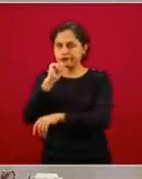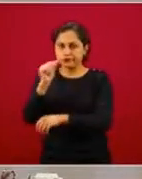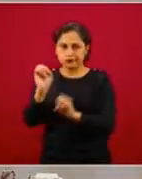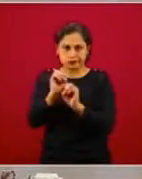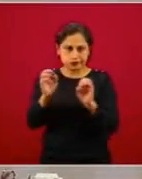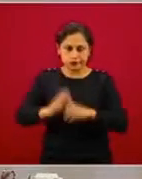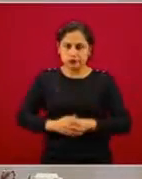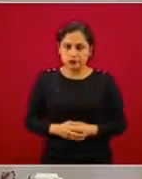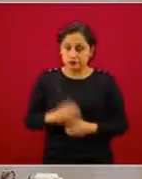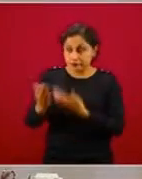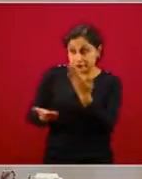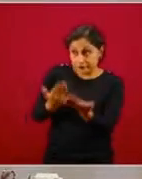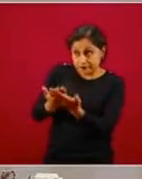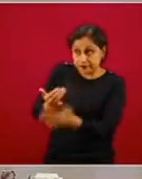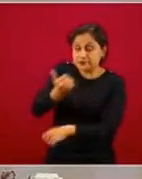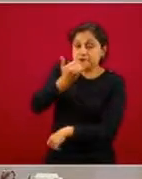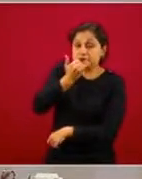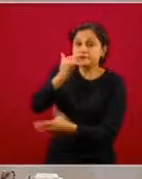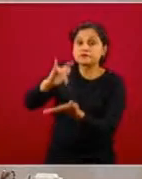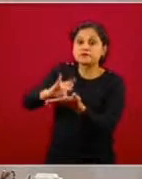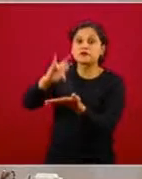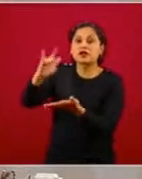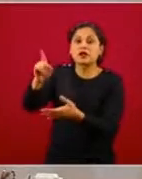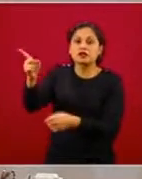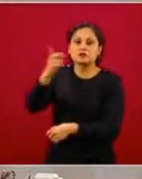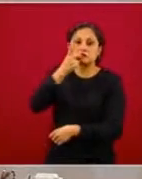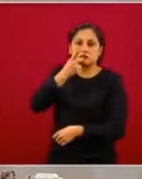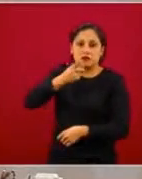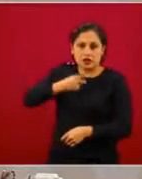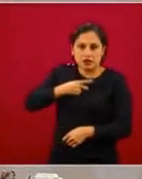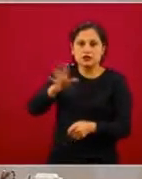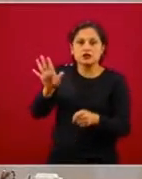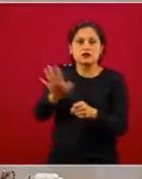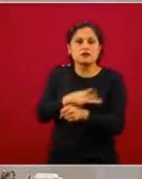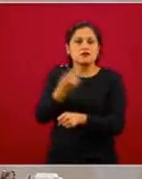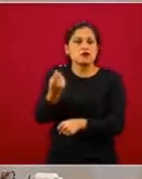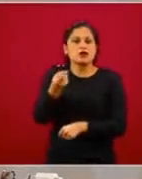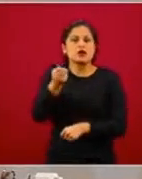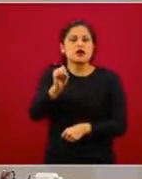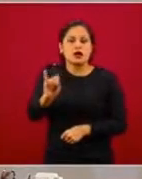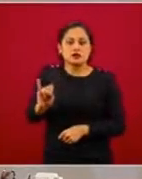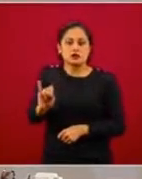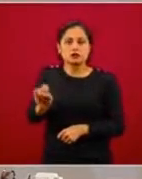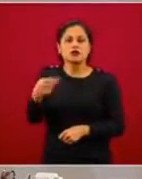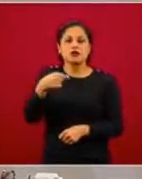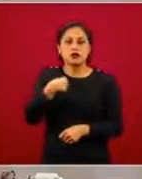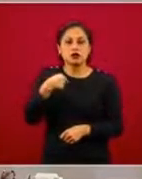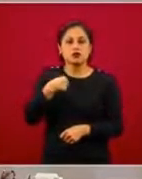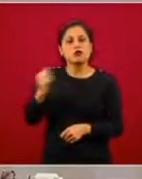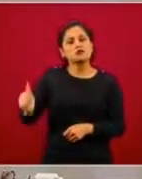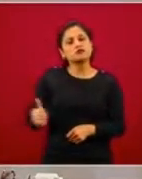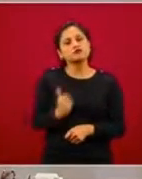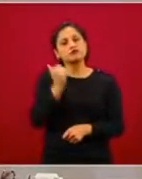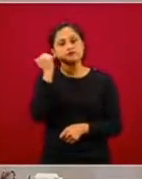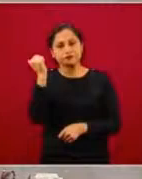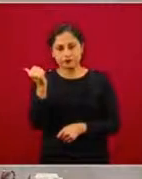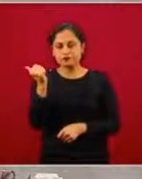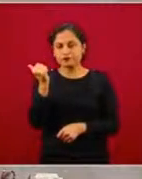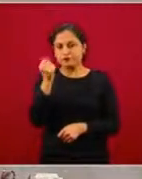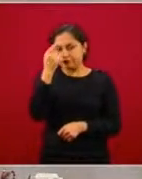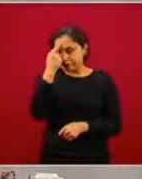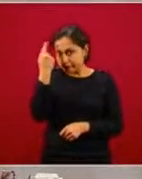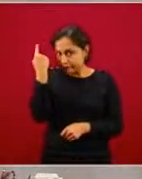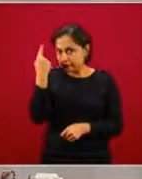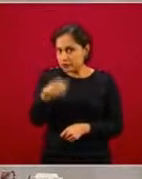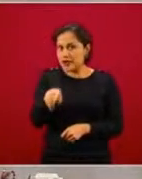Le pido una in the disculpa future and to y le not agradezco su señalamiento offend porque me anyone else. And I ayudará would like to offer an a apology. desarrollar mis